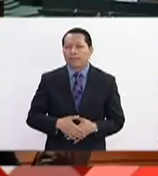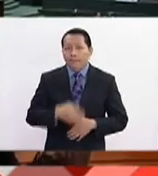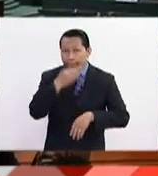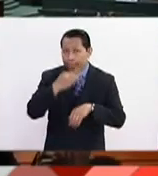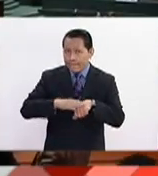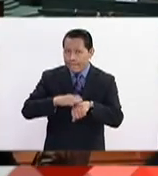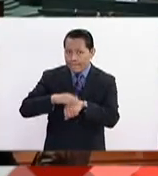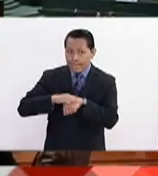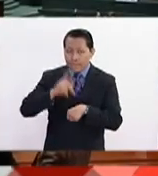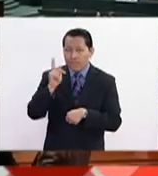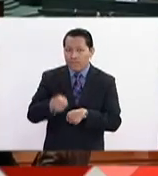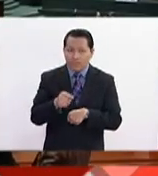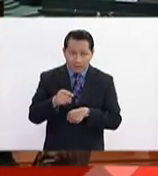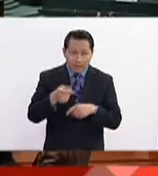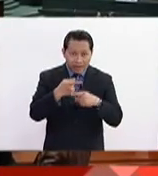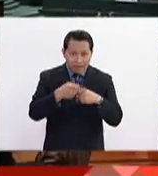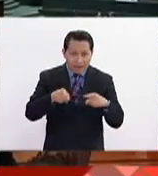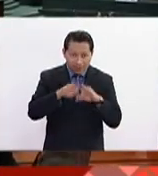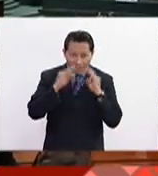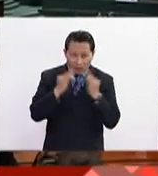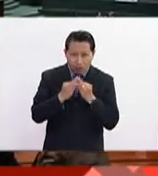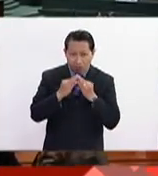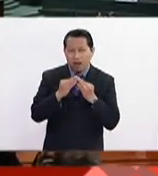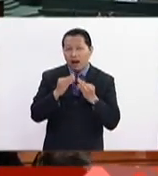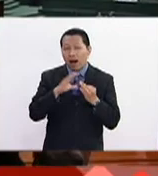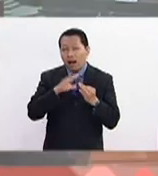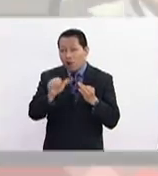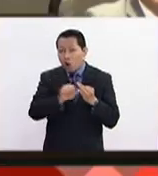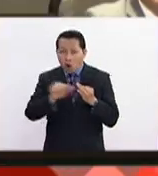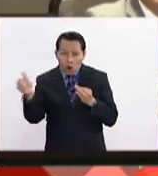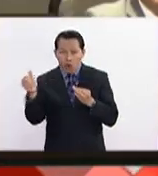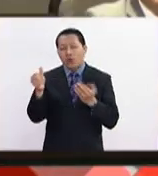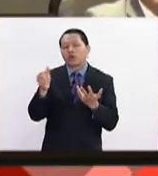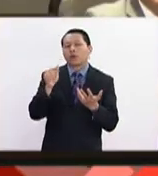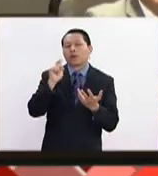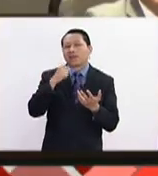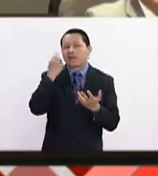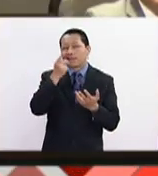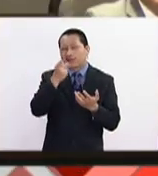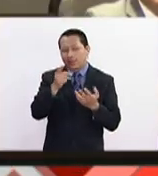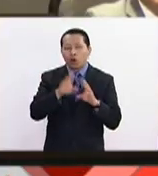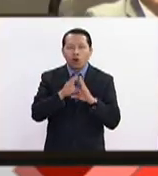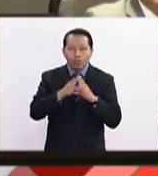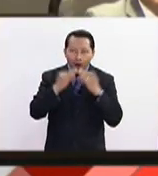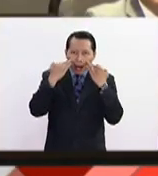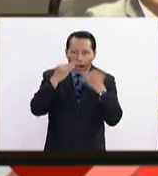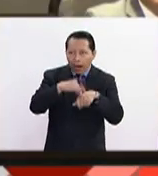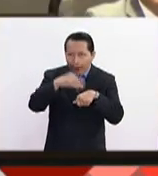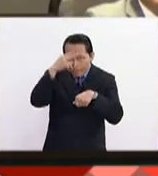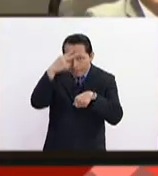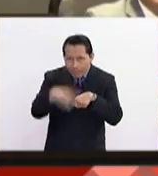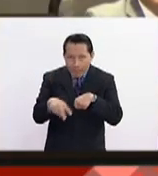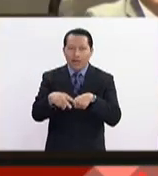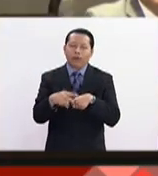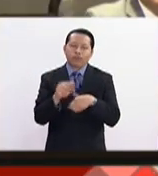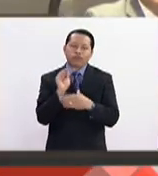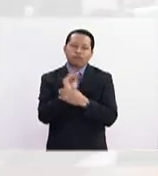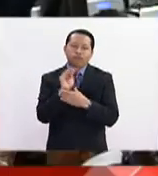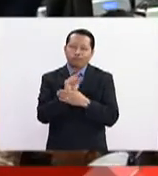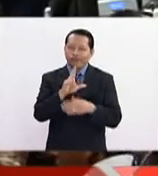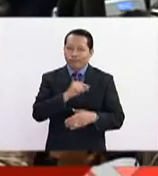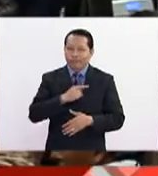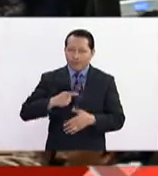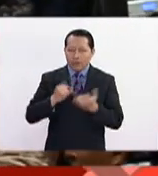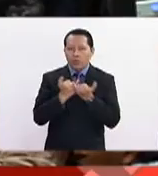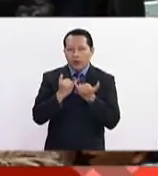que elegir un mecanismo distinto a las circunstancias actuales sería negar la realidad de México y la urgencia de dotar a la población de